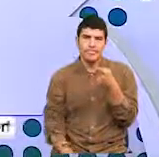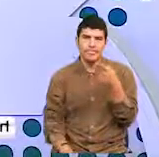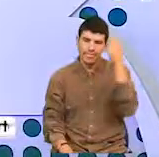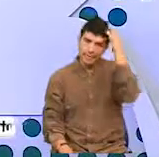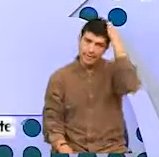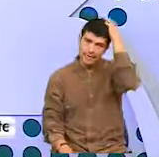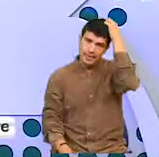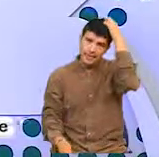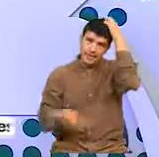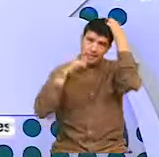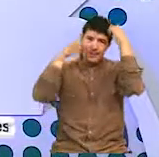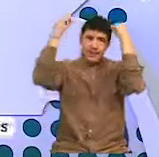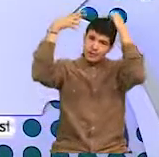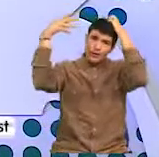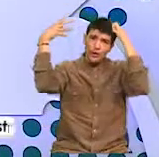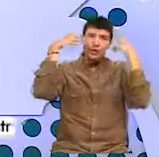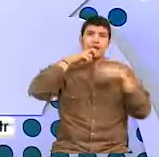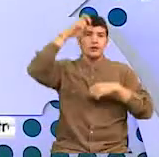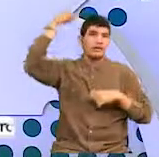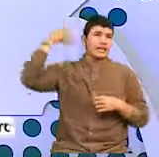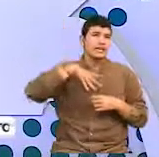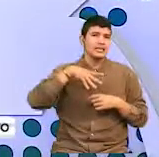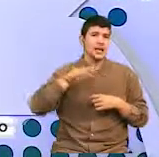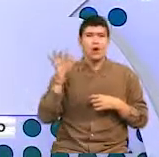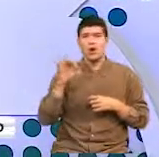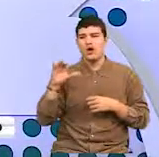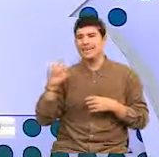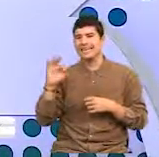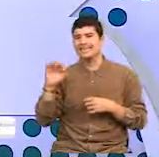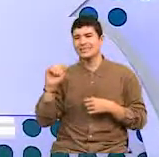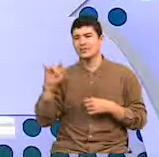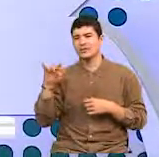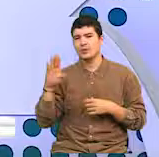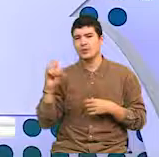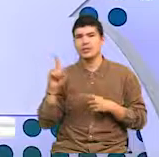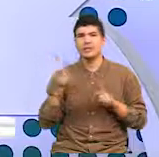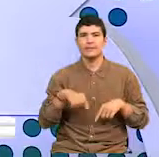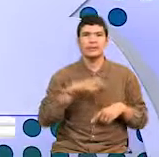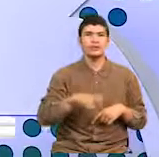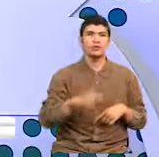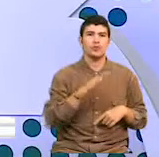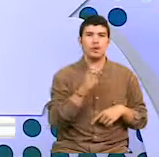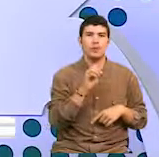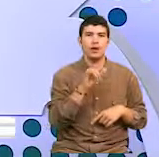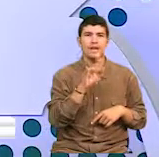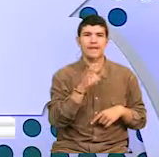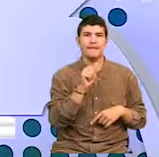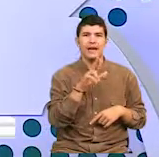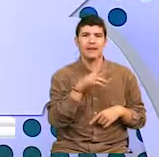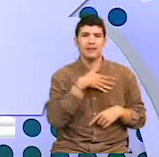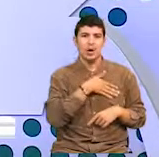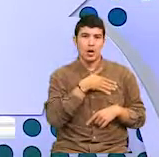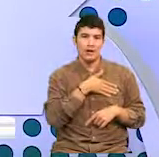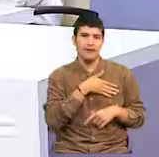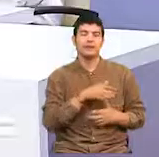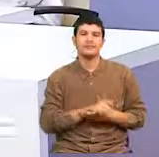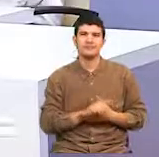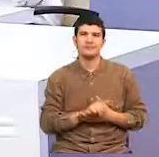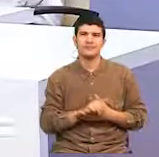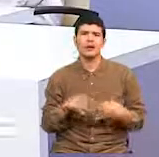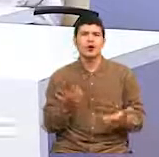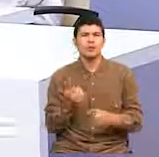no tanto Norte de Santander como el área del Catatumbo, y tenemos el área del sur de Bolívar. ¿Y realmente ahí